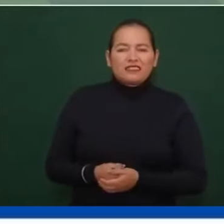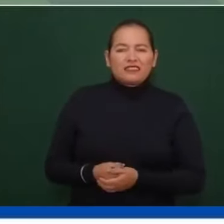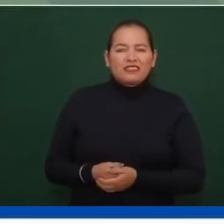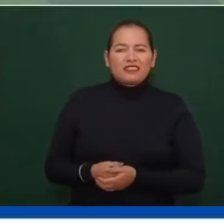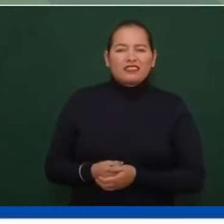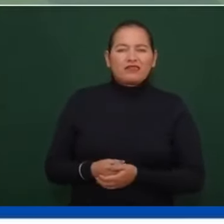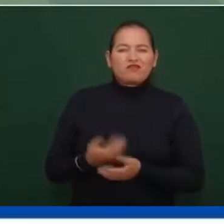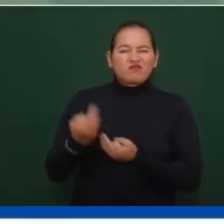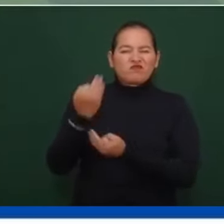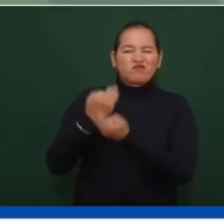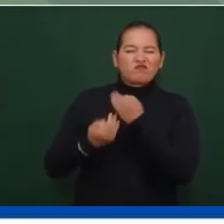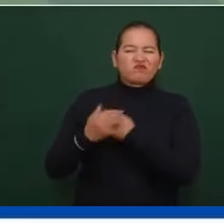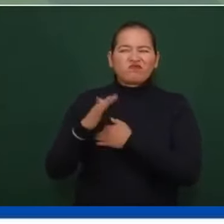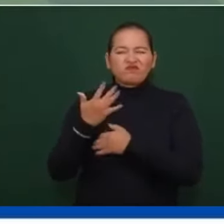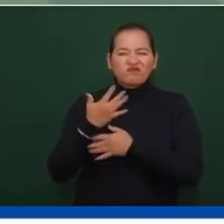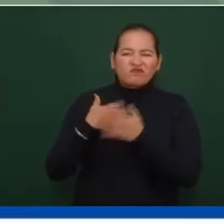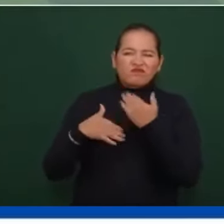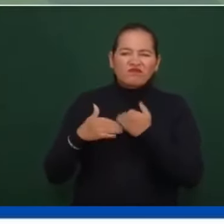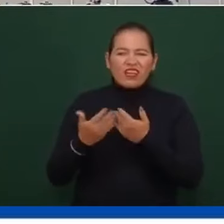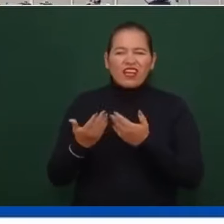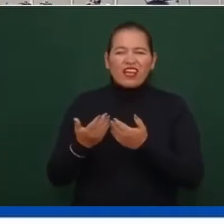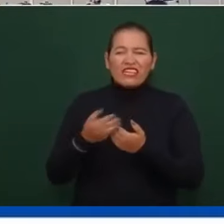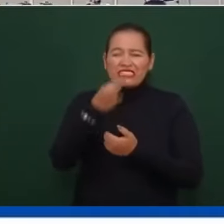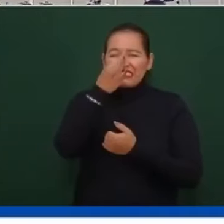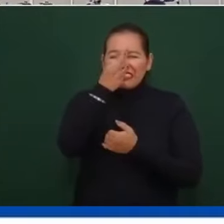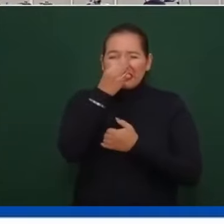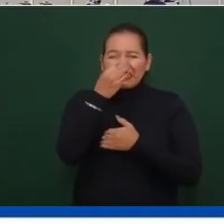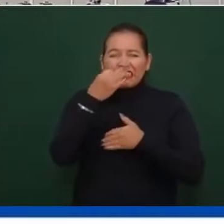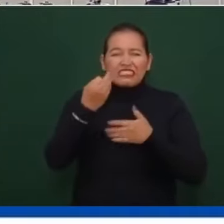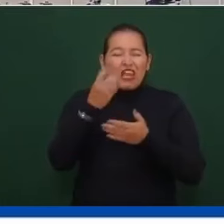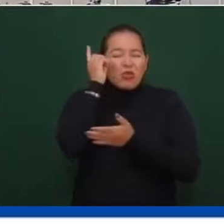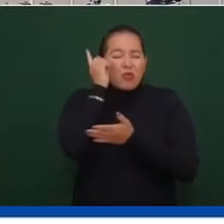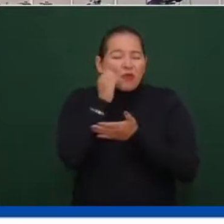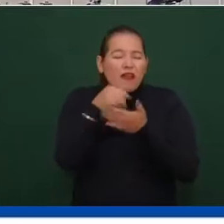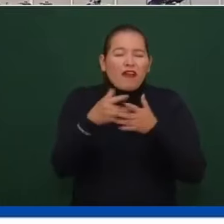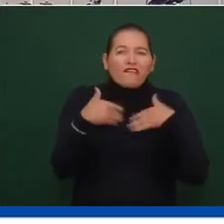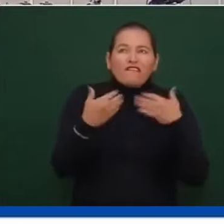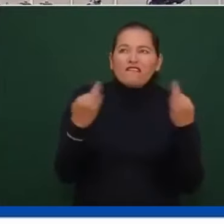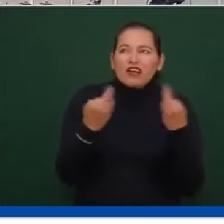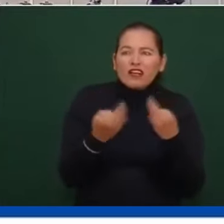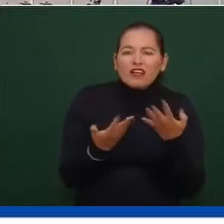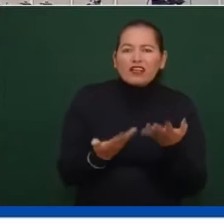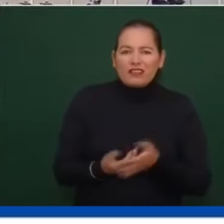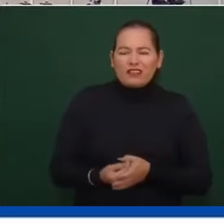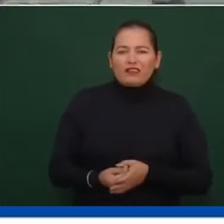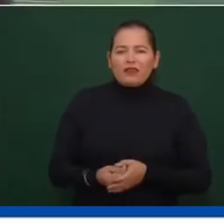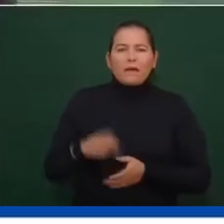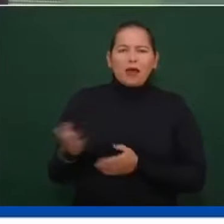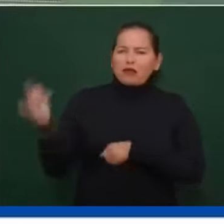no nos trataron muy bien, nos quedamos a dormir casi a la intemperie, pero luego llegamos a Oriental y nos trataron muy bien.